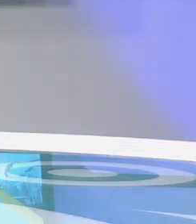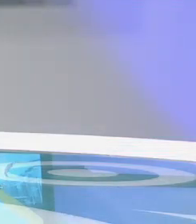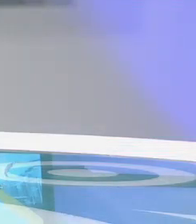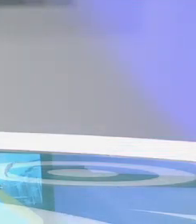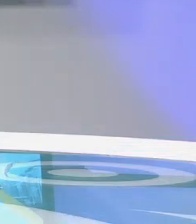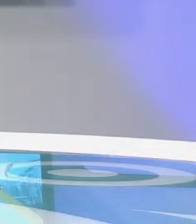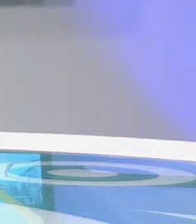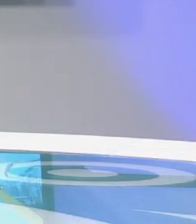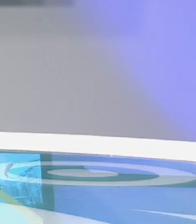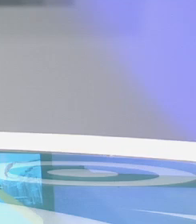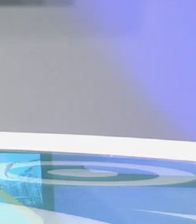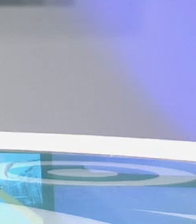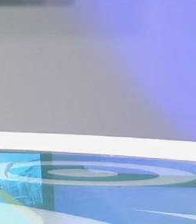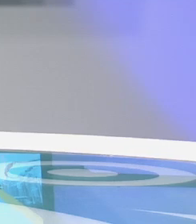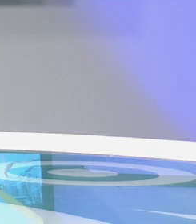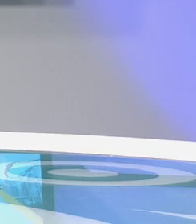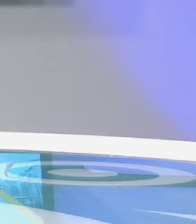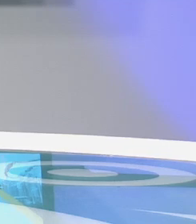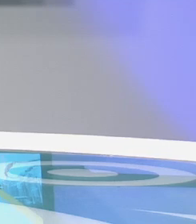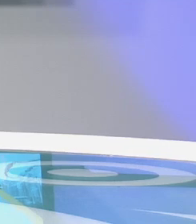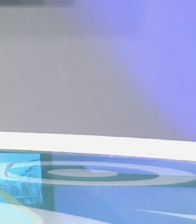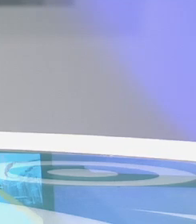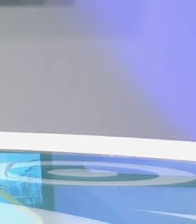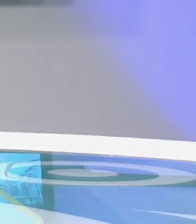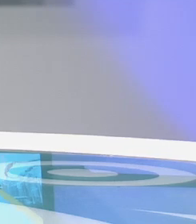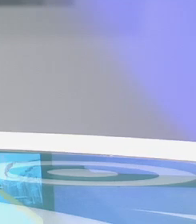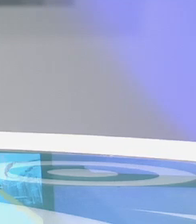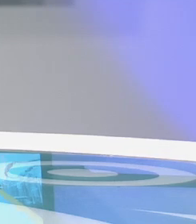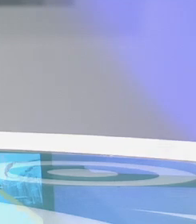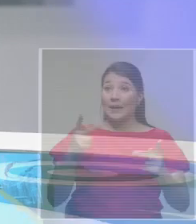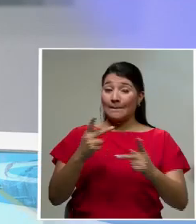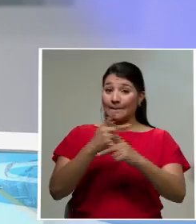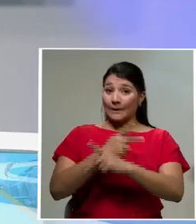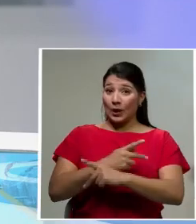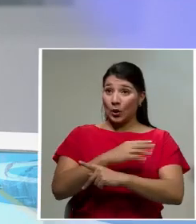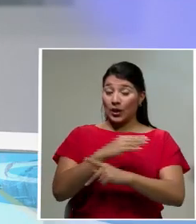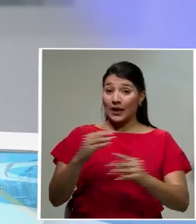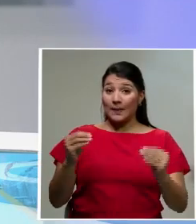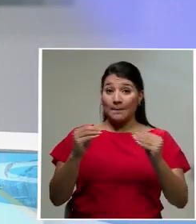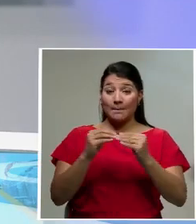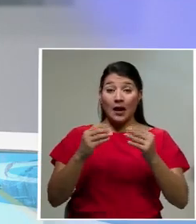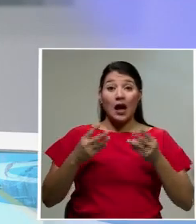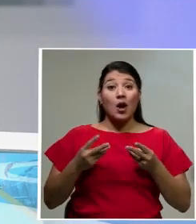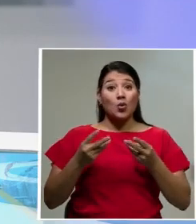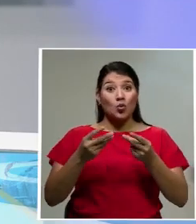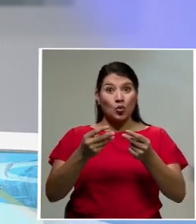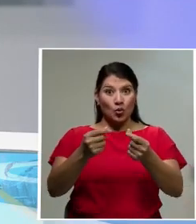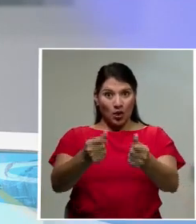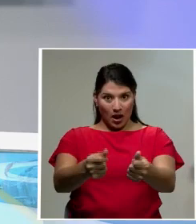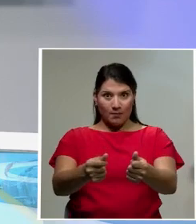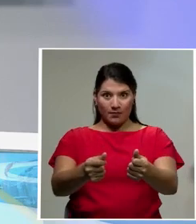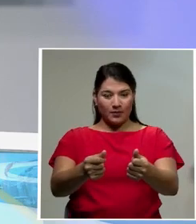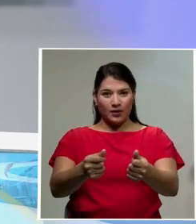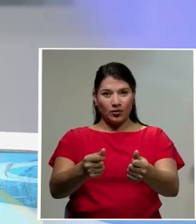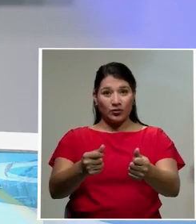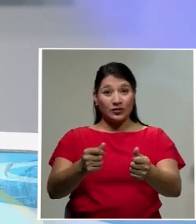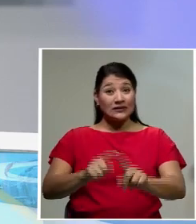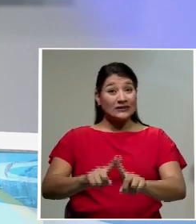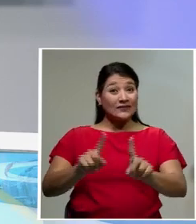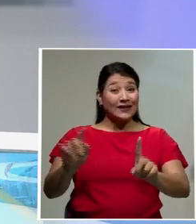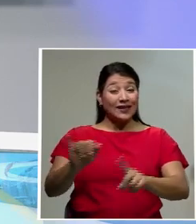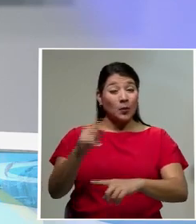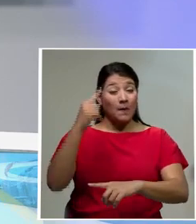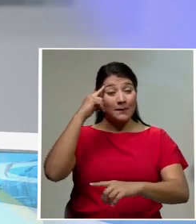Y el calentamiento global es peor y más rápido de lo que habían previsto los científicos hasta